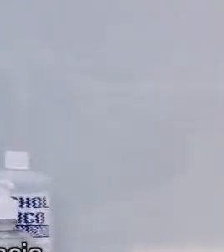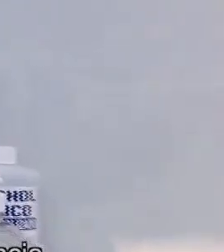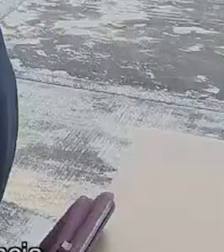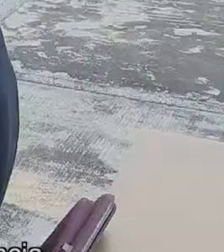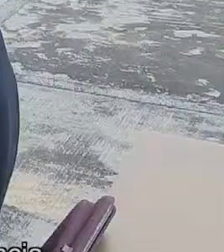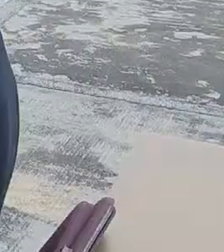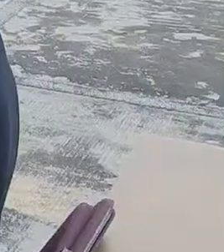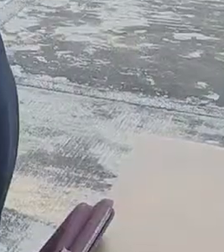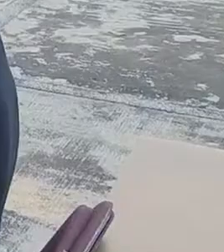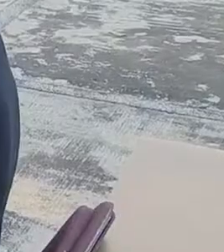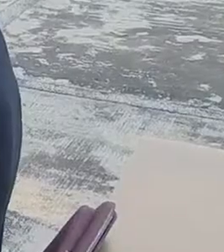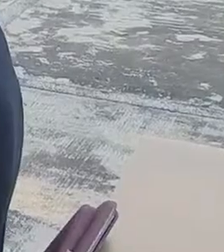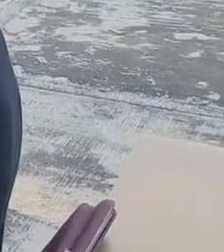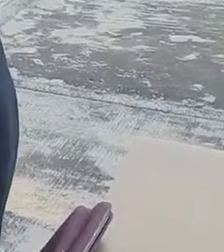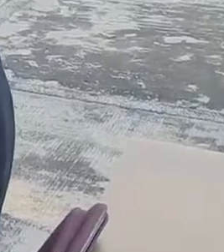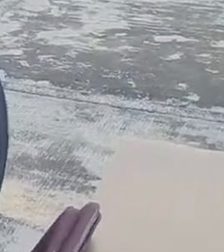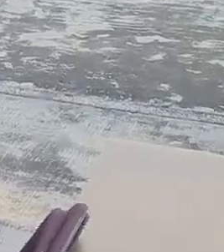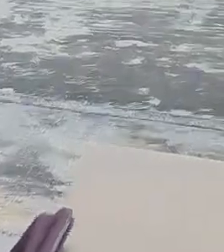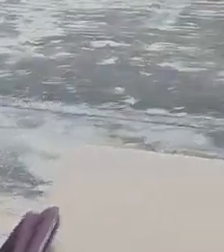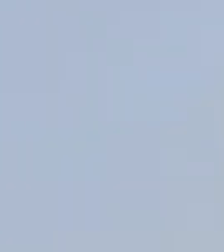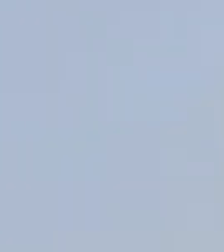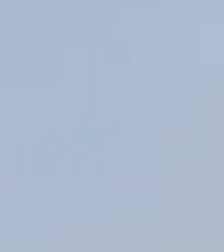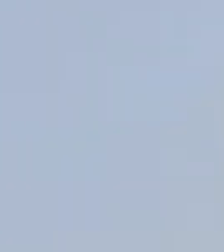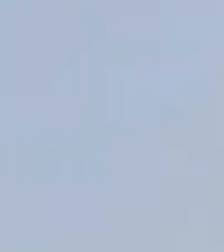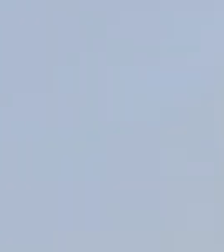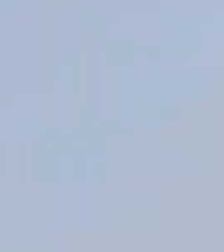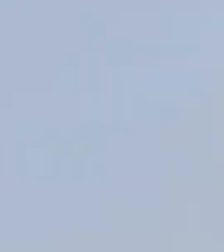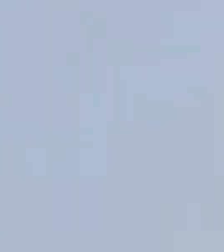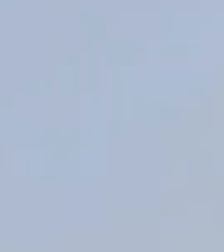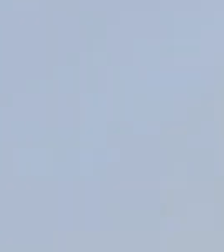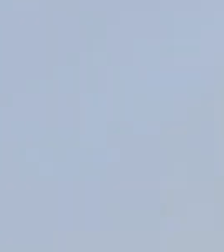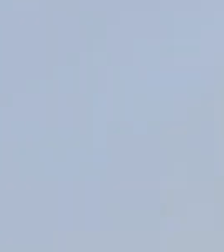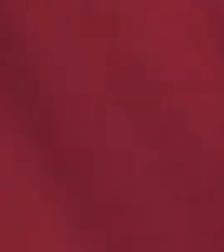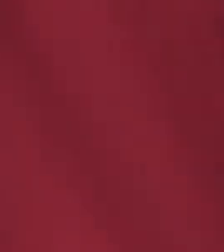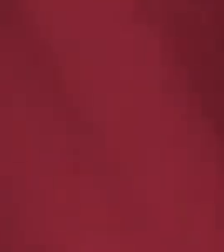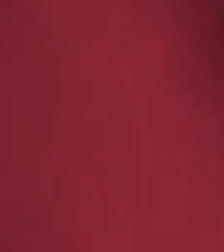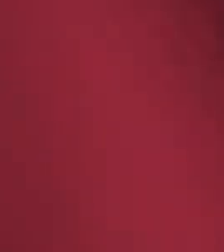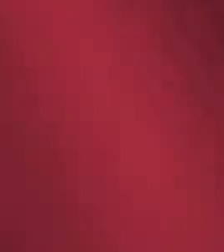limpias, guarda sana distancia. Recuerda, si te cuidas tú, nos cuidamos todos.